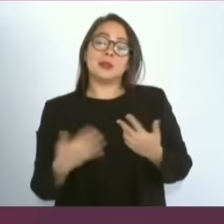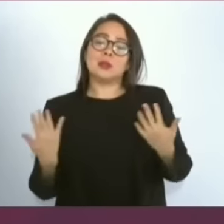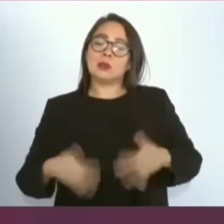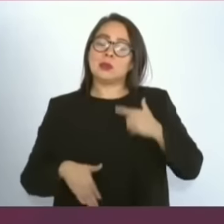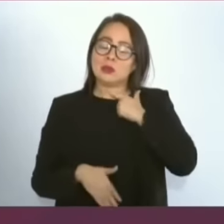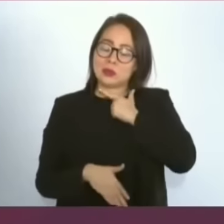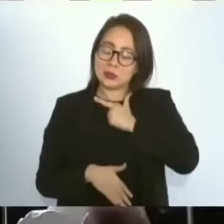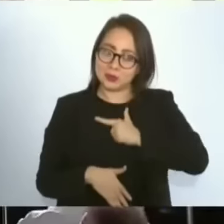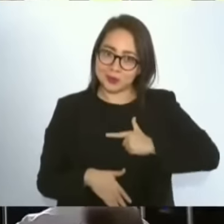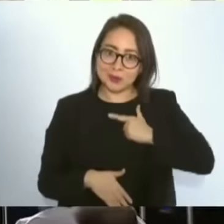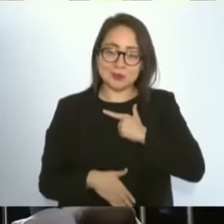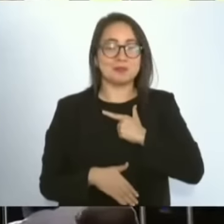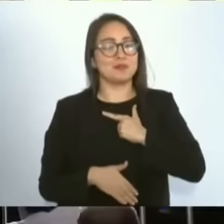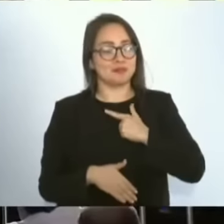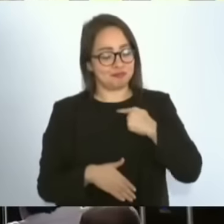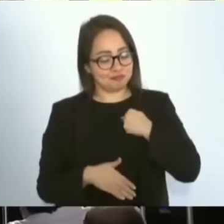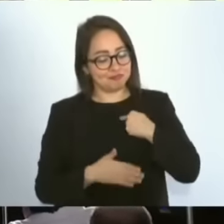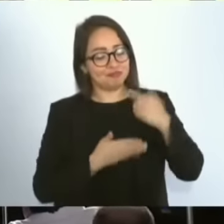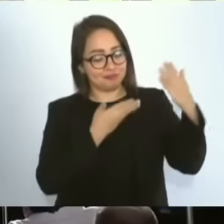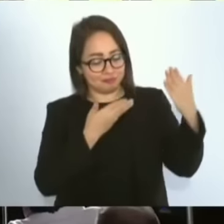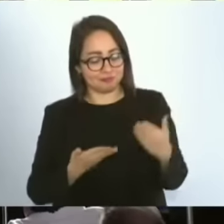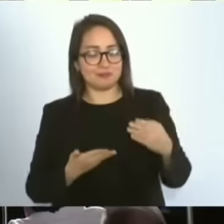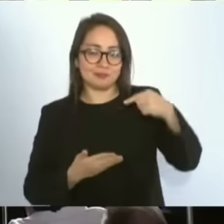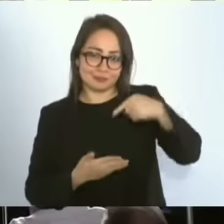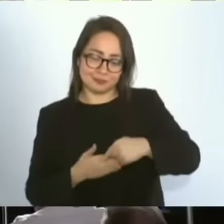estar aquí con ustedes.